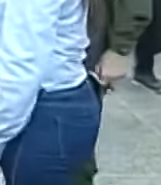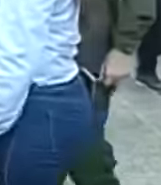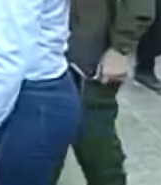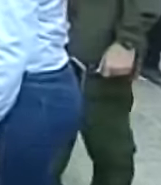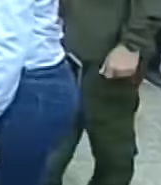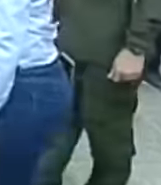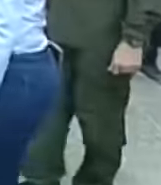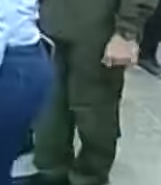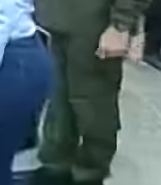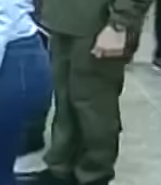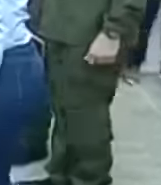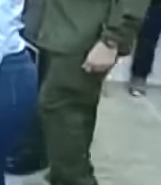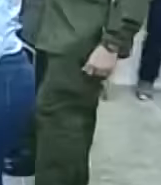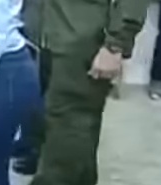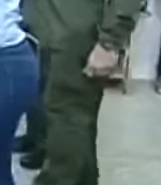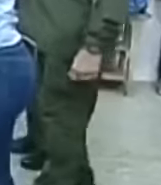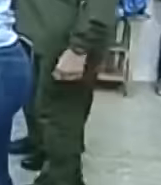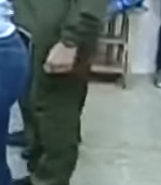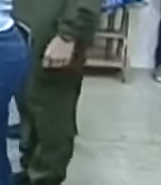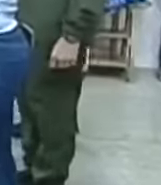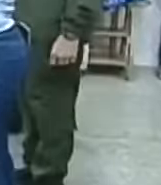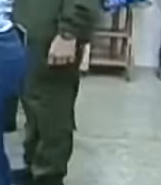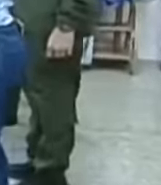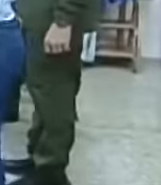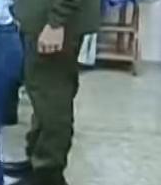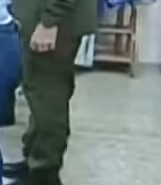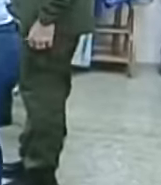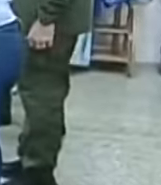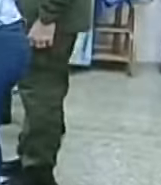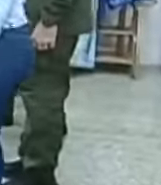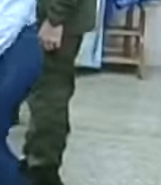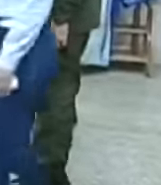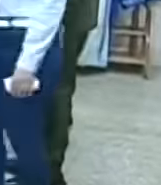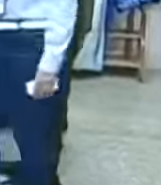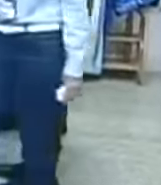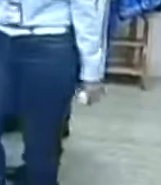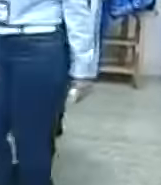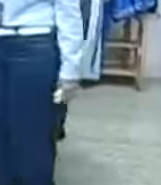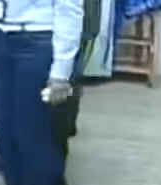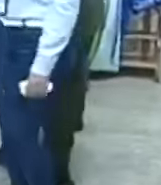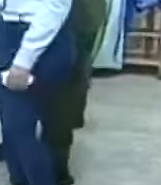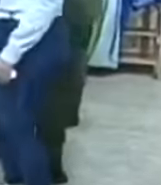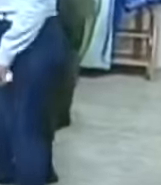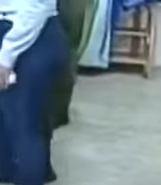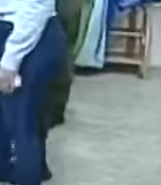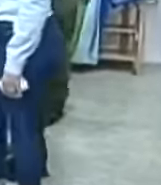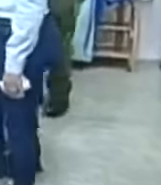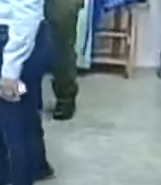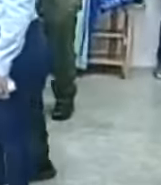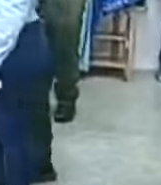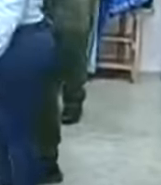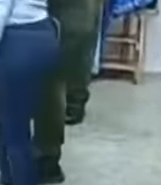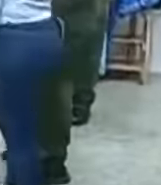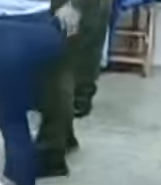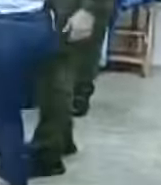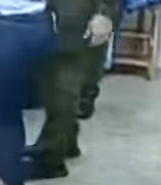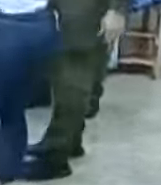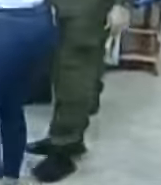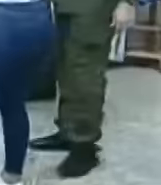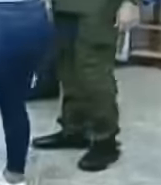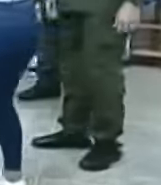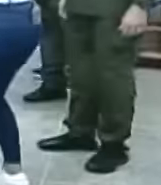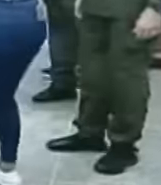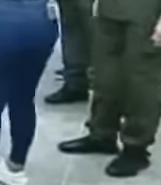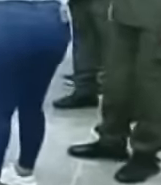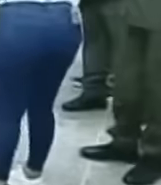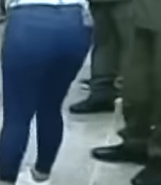saludo que realiza el presidente Nicolás Maduro Moros a esta hora a la decano Dixeli Mundaray, decano de la UNEFA